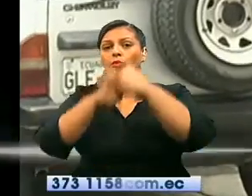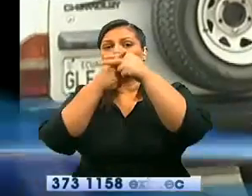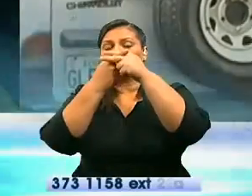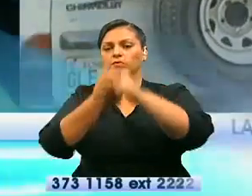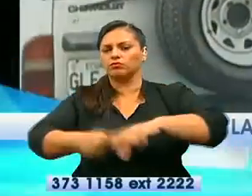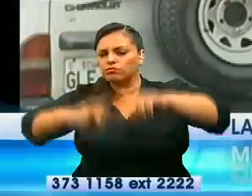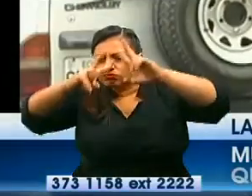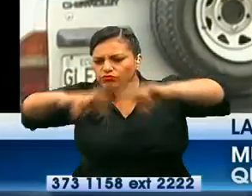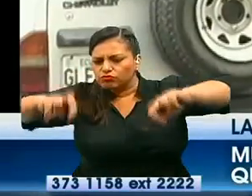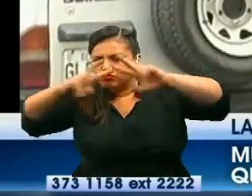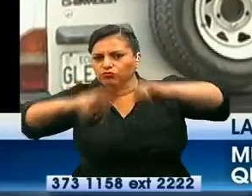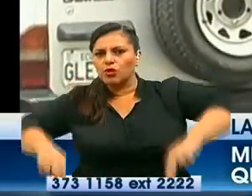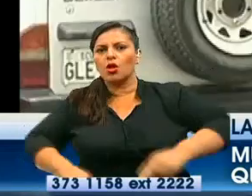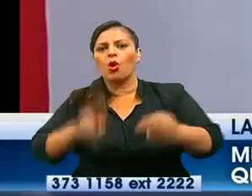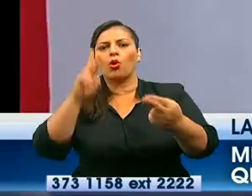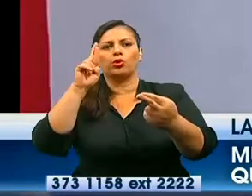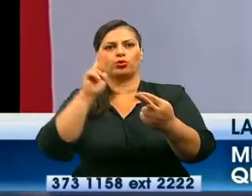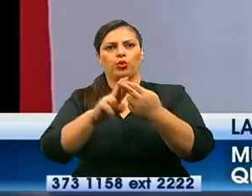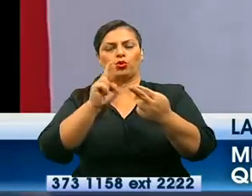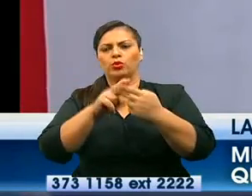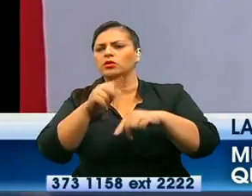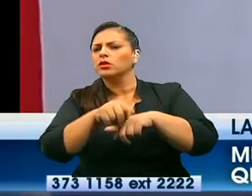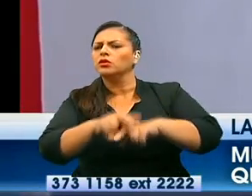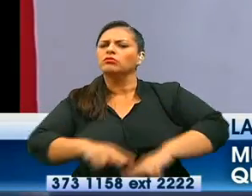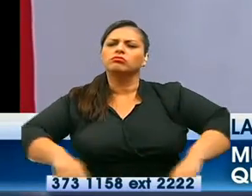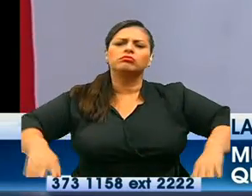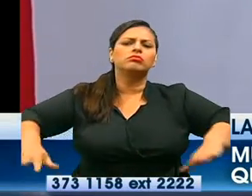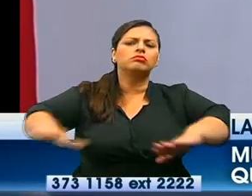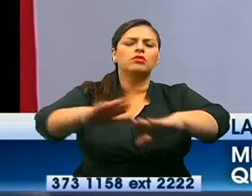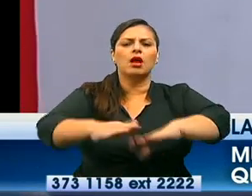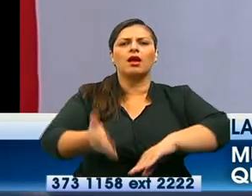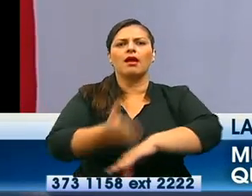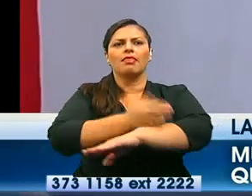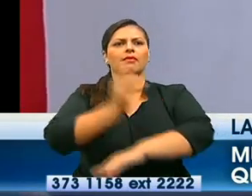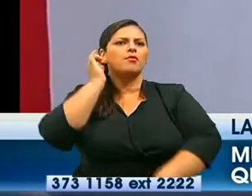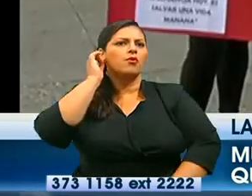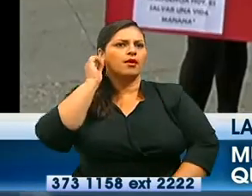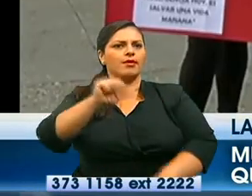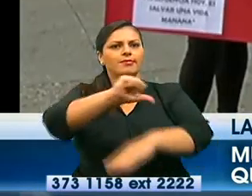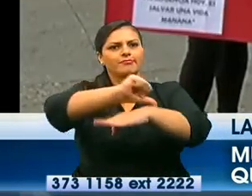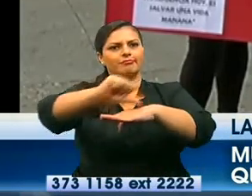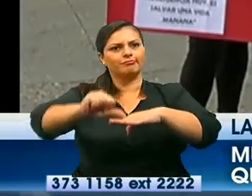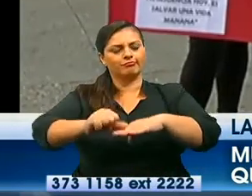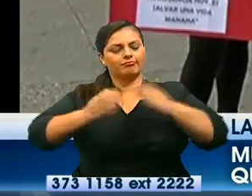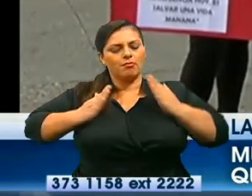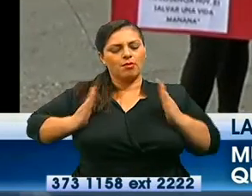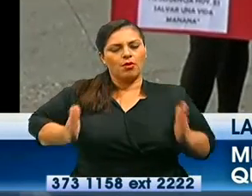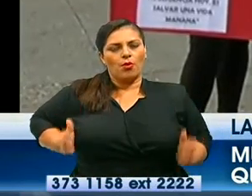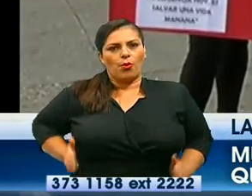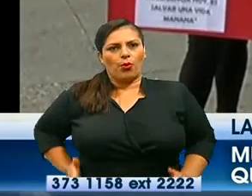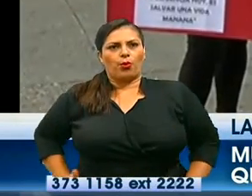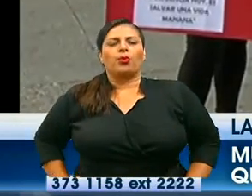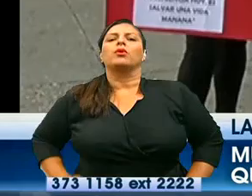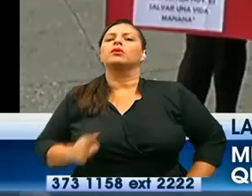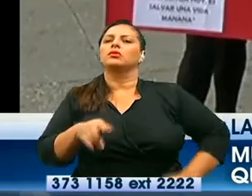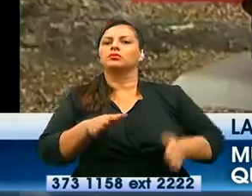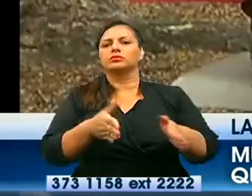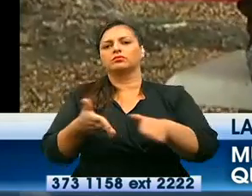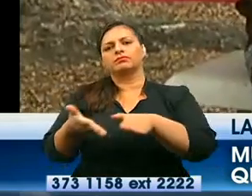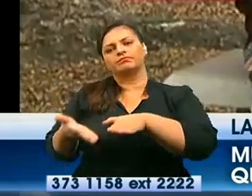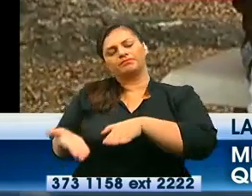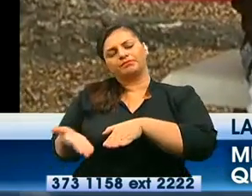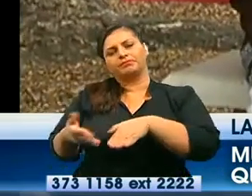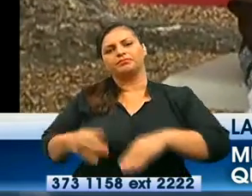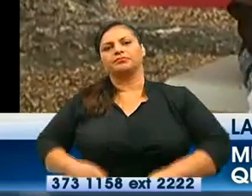el reconocimiento del lugar en donde una joven se habría sometido a una cirugía estética, falleciendo luego del procedimiento médico.